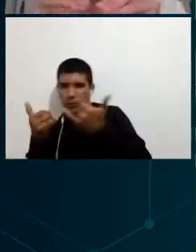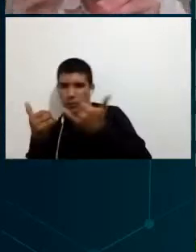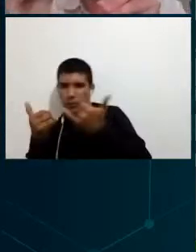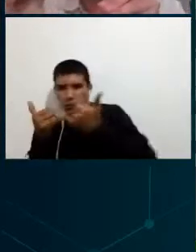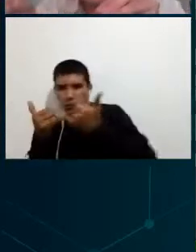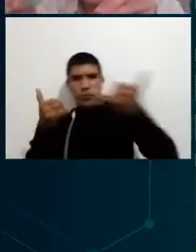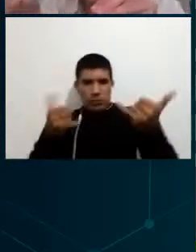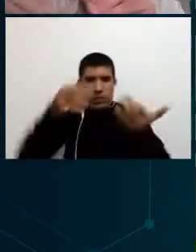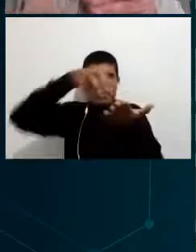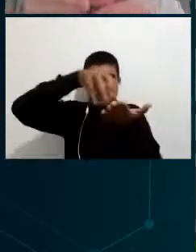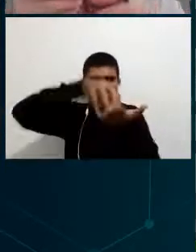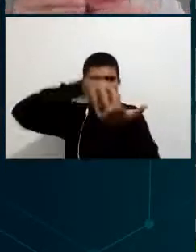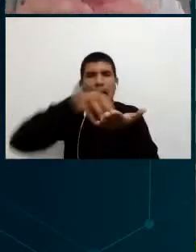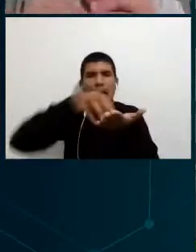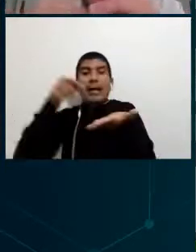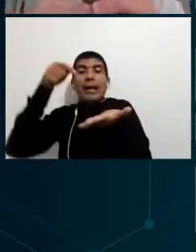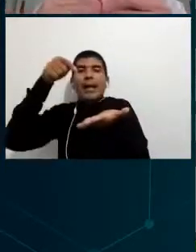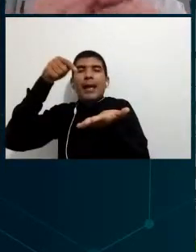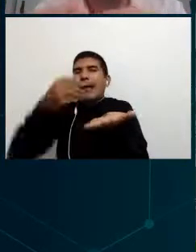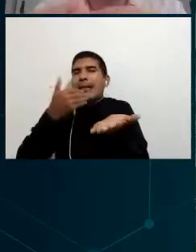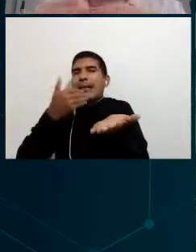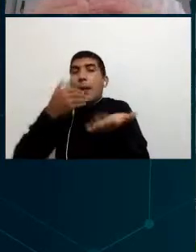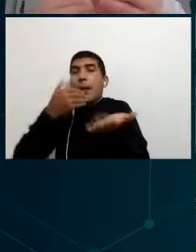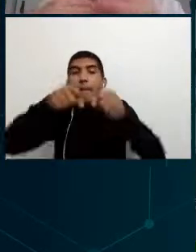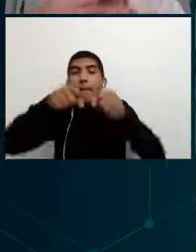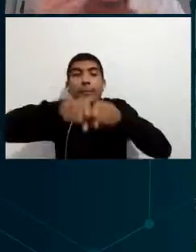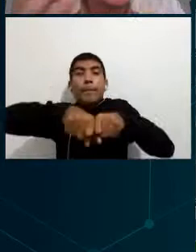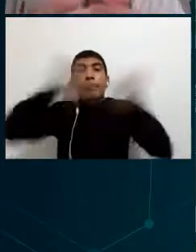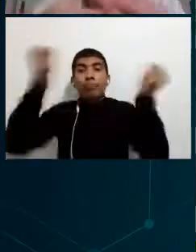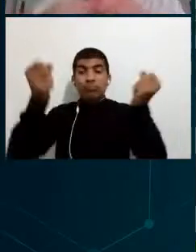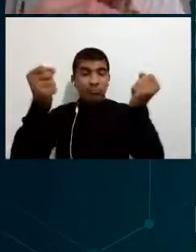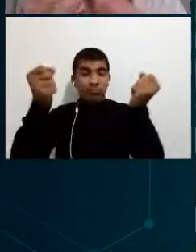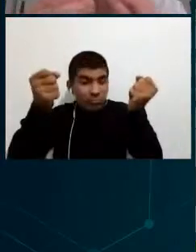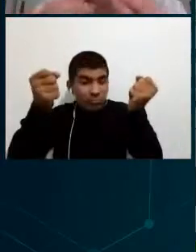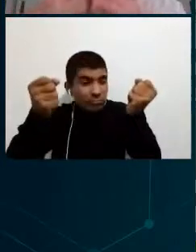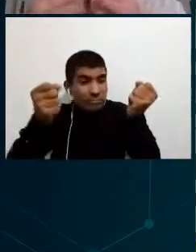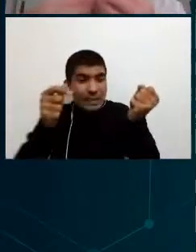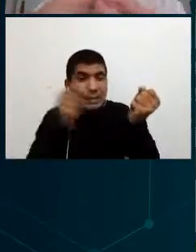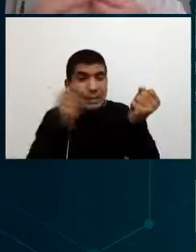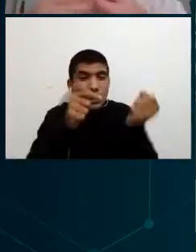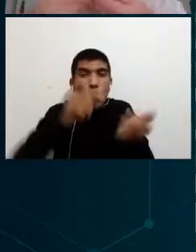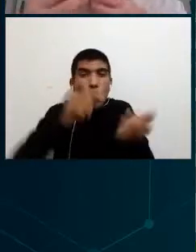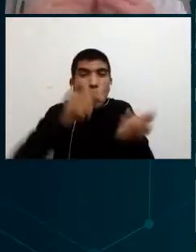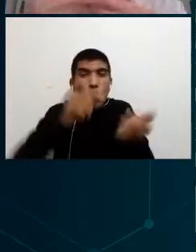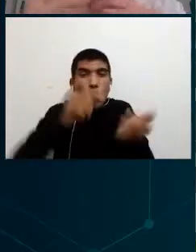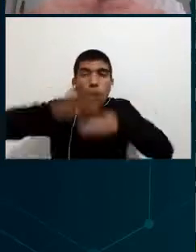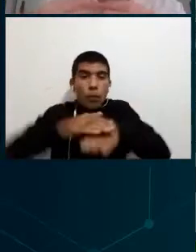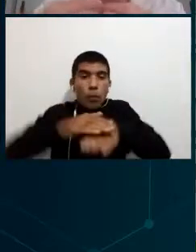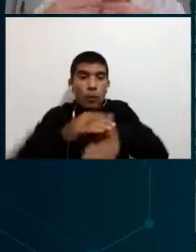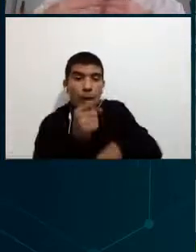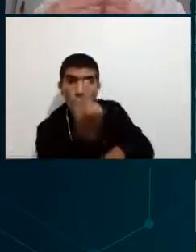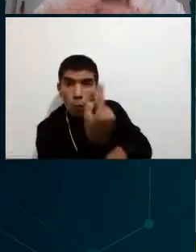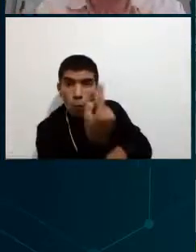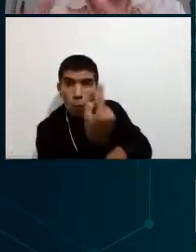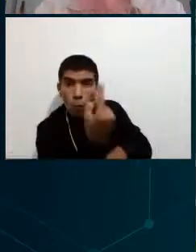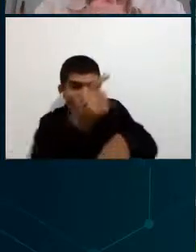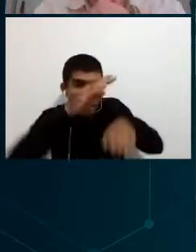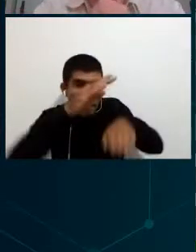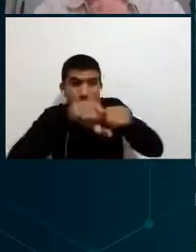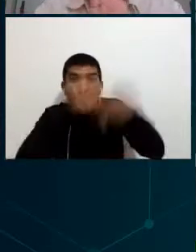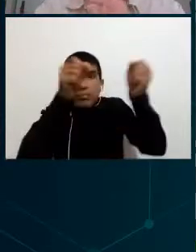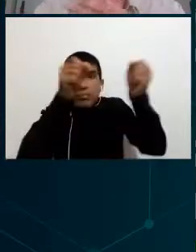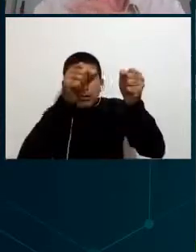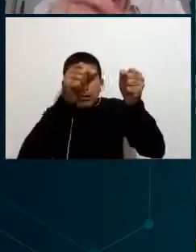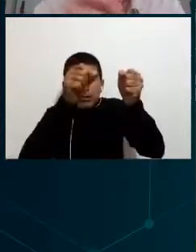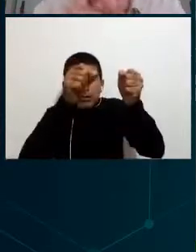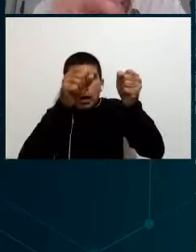tipo de enrutamiento, pasa algo en el canal, los relés no alcanzan a ver bien las tramas adecuadamente y se